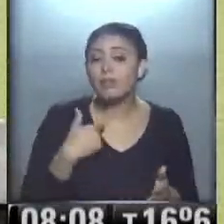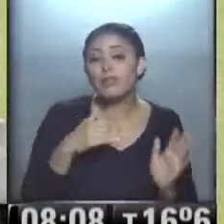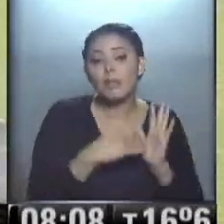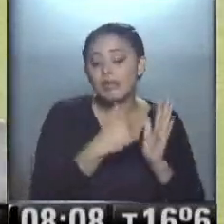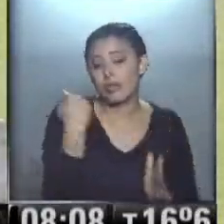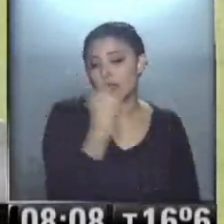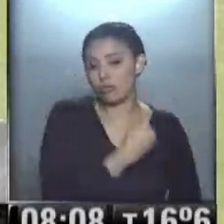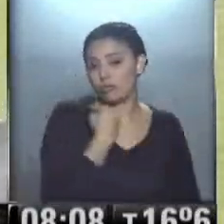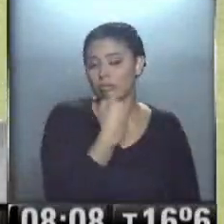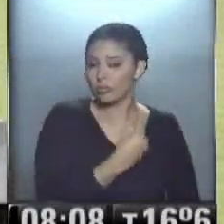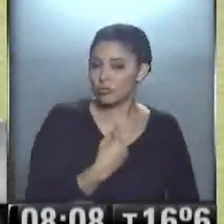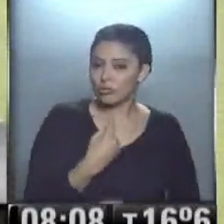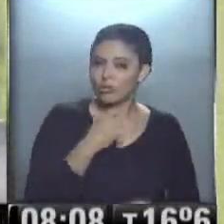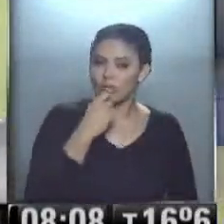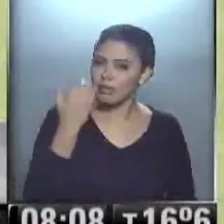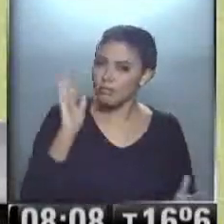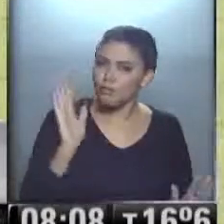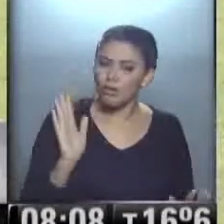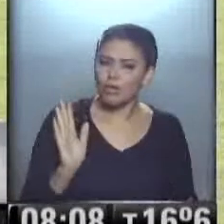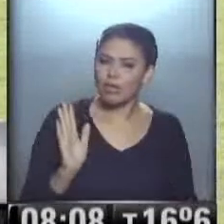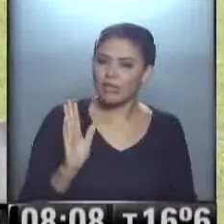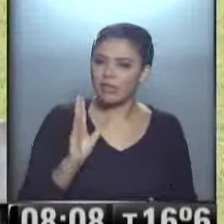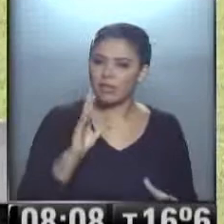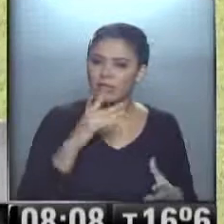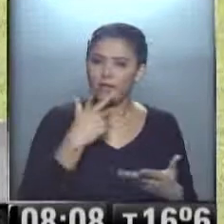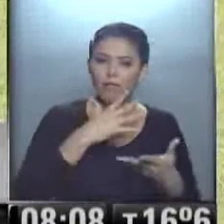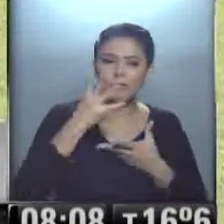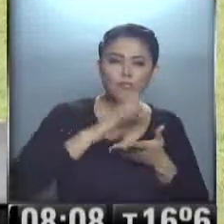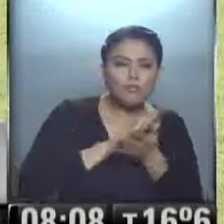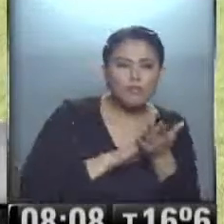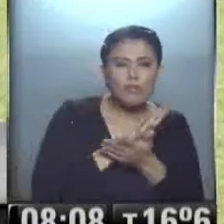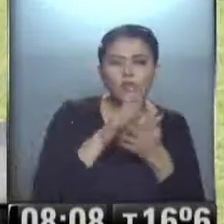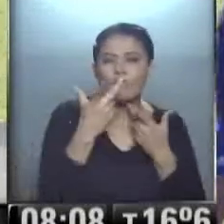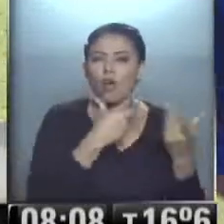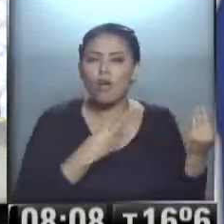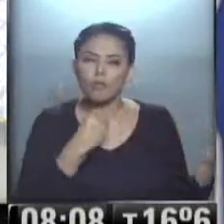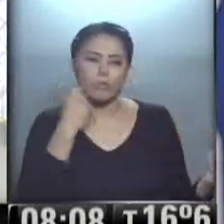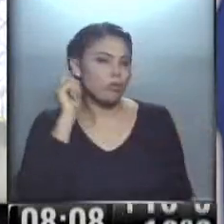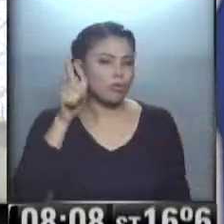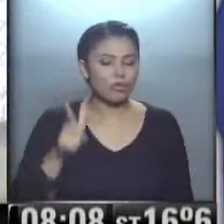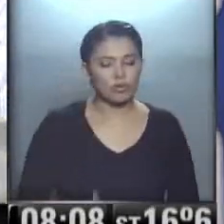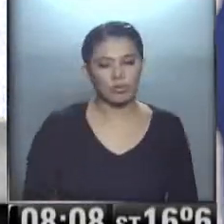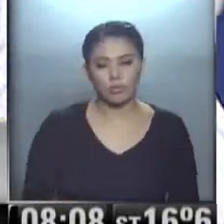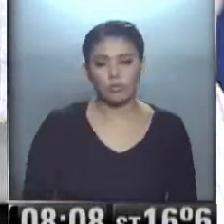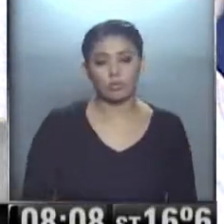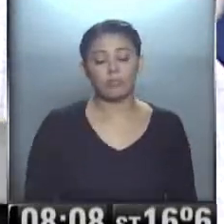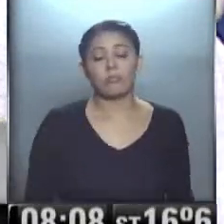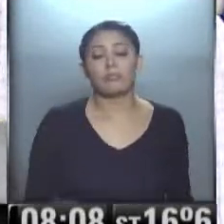capacidad de encontrar los espacios y las oportunidades para meter un gol.